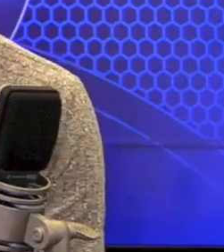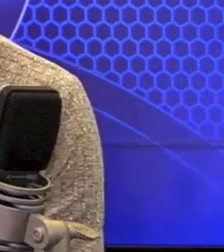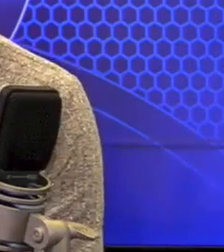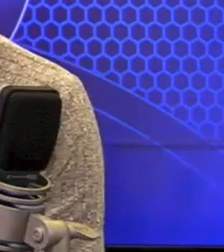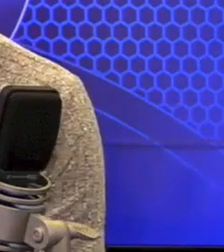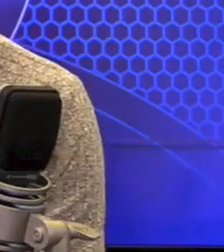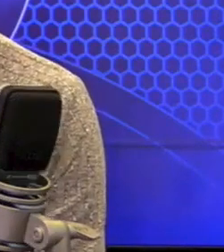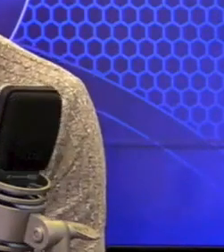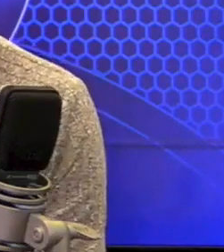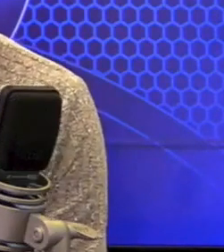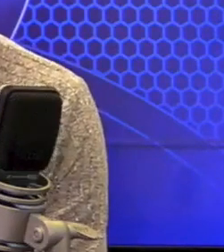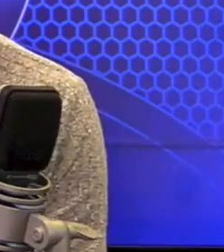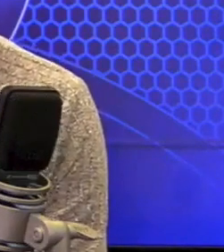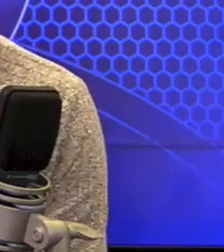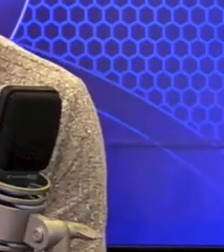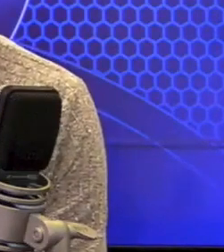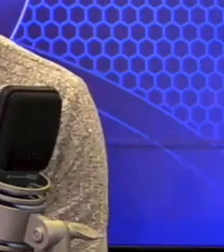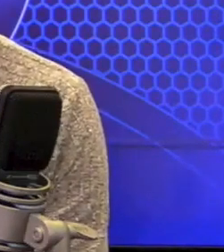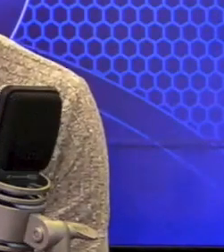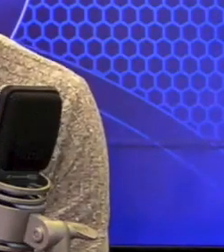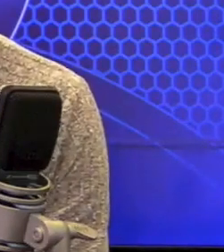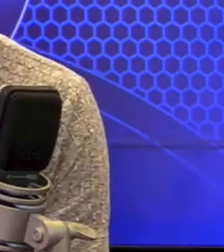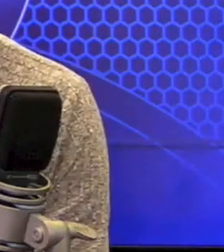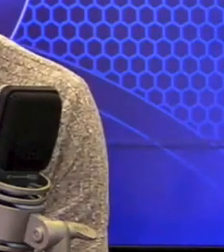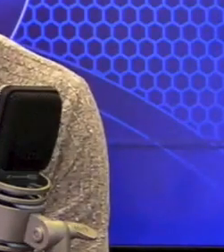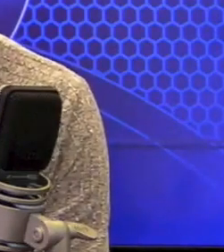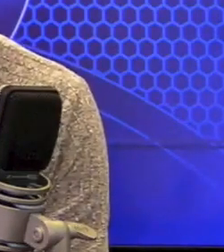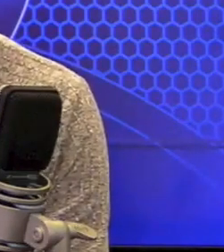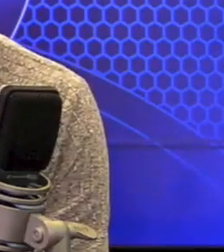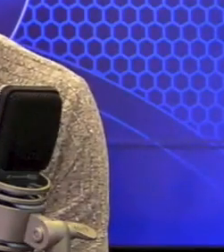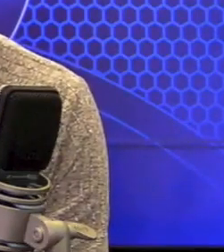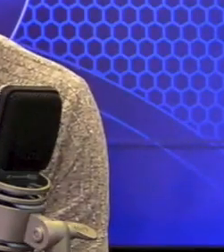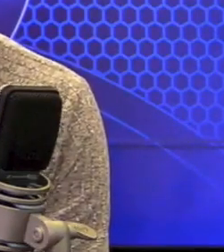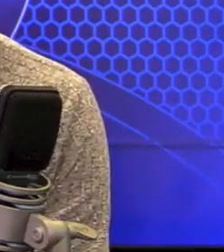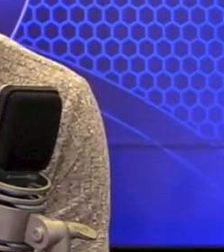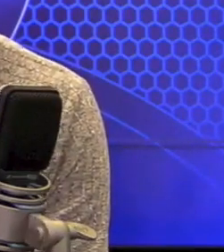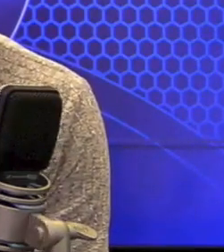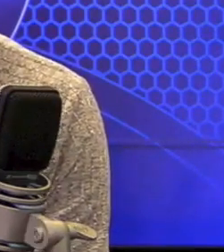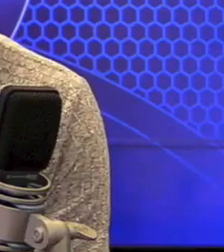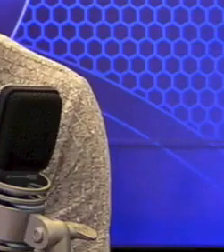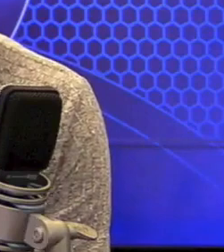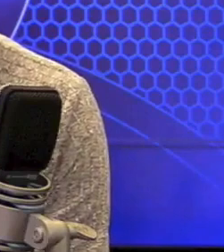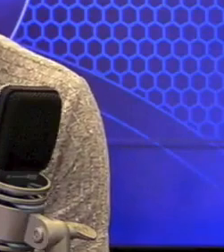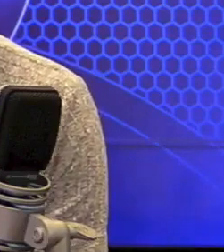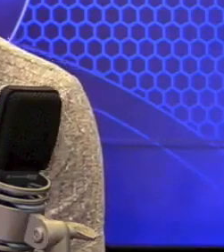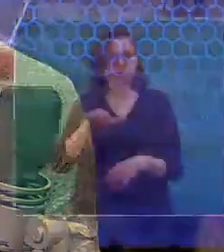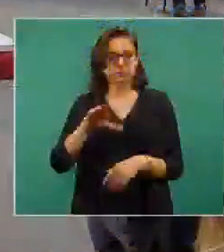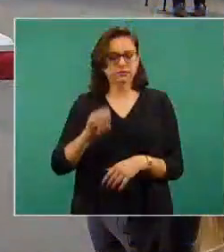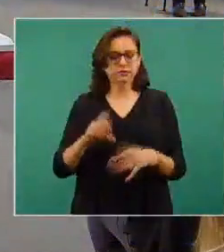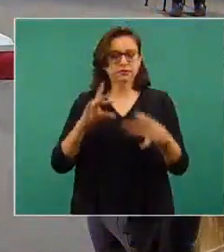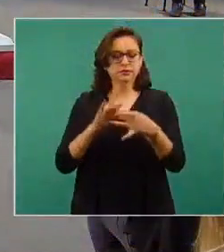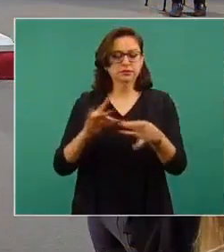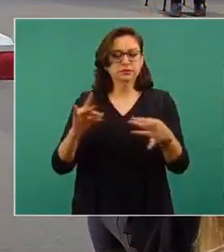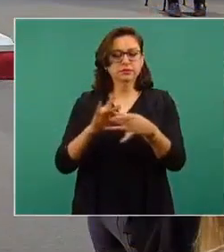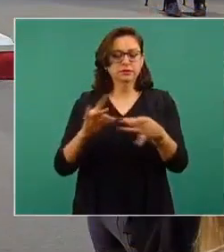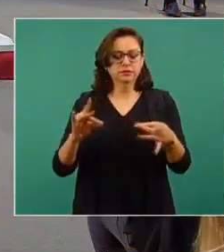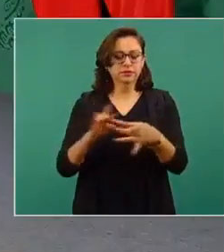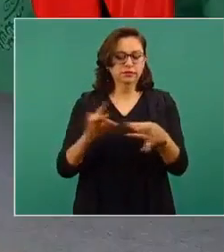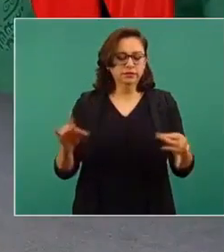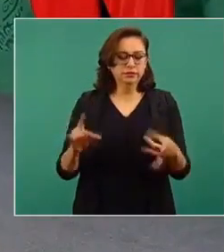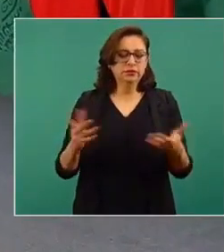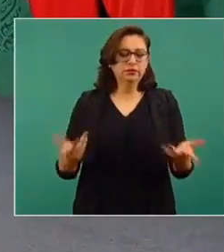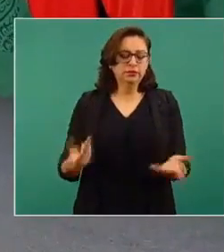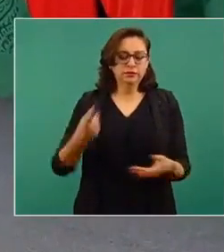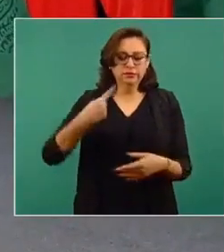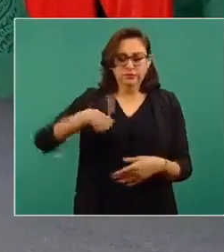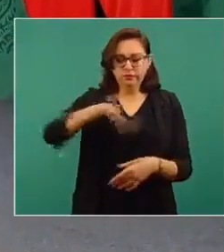necesario para atender la migración que se dirige hacia su territorio. Escuchemos a este señor, qué horror. Desde hace 2 años